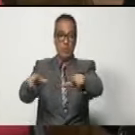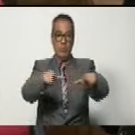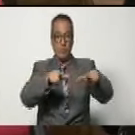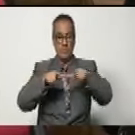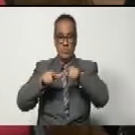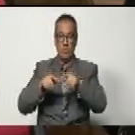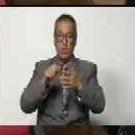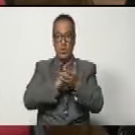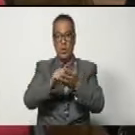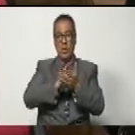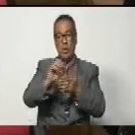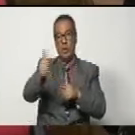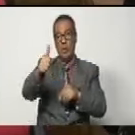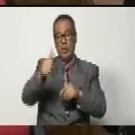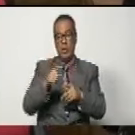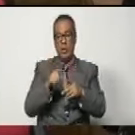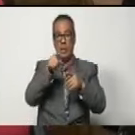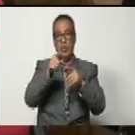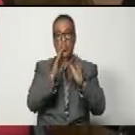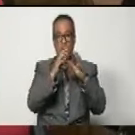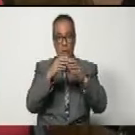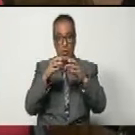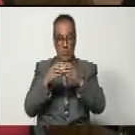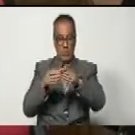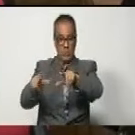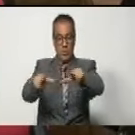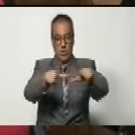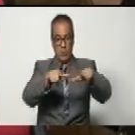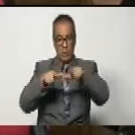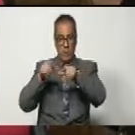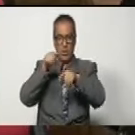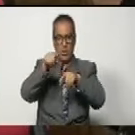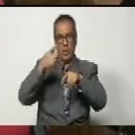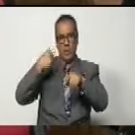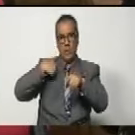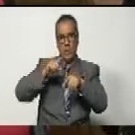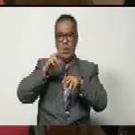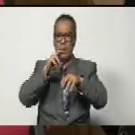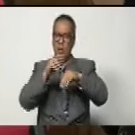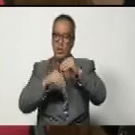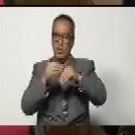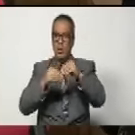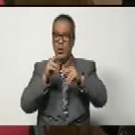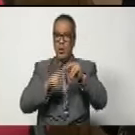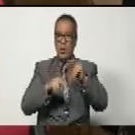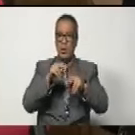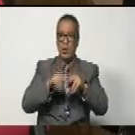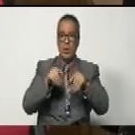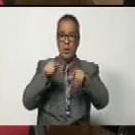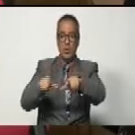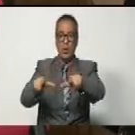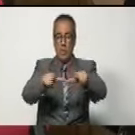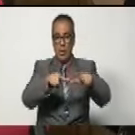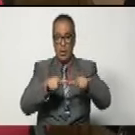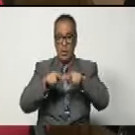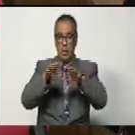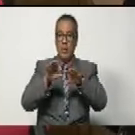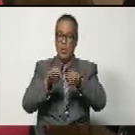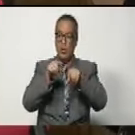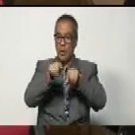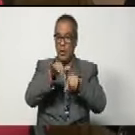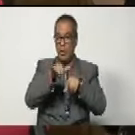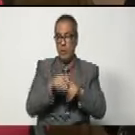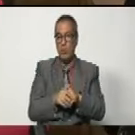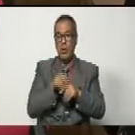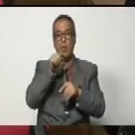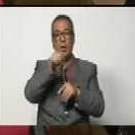territorial, artículo 10. Una organización territorial es aquella que se constituye por quienes habitan un territorio específico